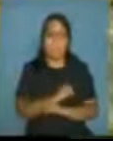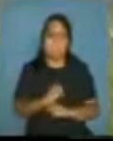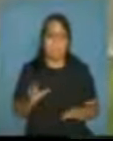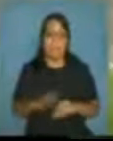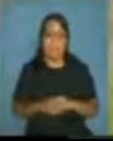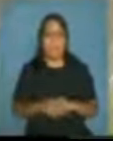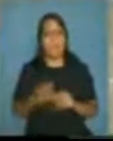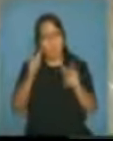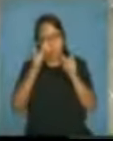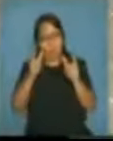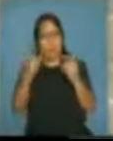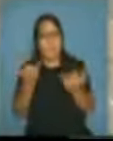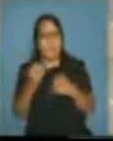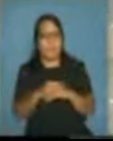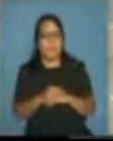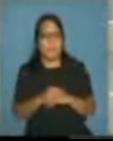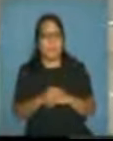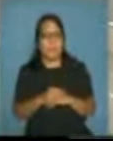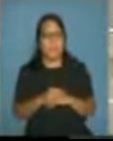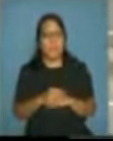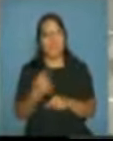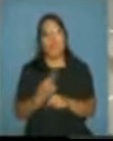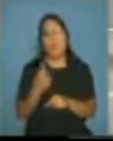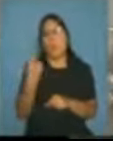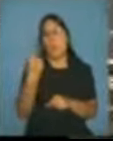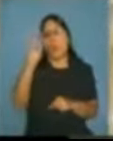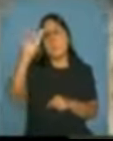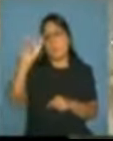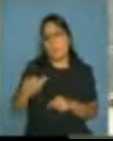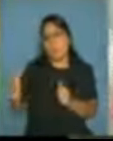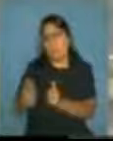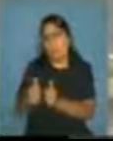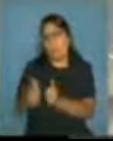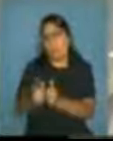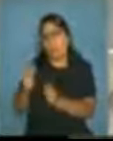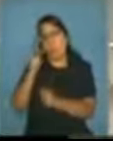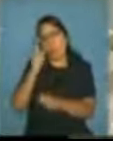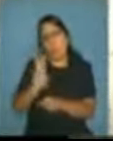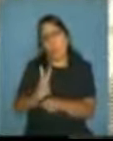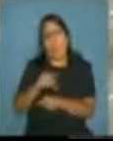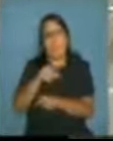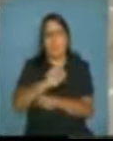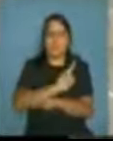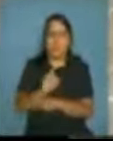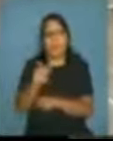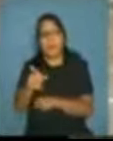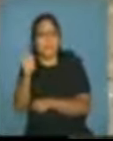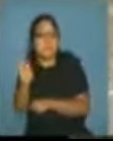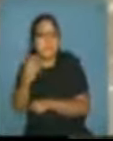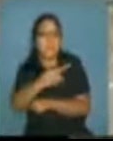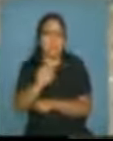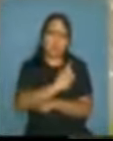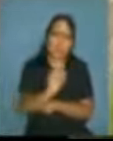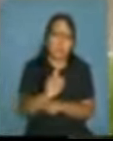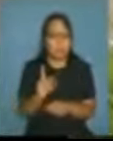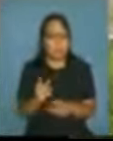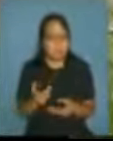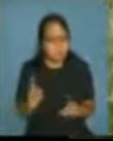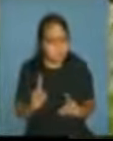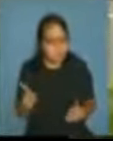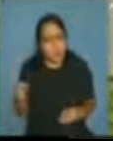los controles existen, pero no podemos tener una persona al lado, cada uno, que nos diga esto no se hace. Exactamente. Si vos sabés,